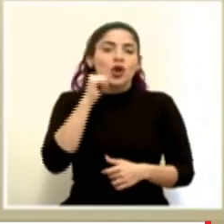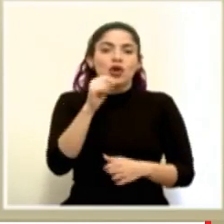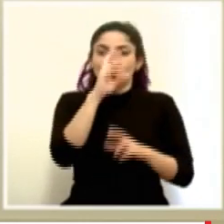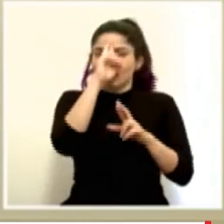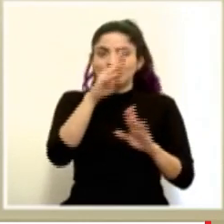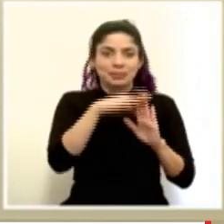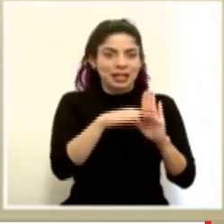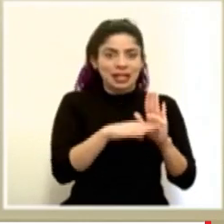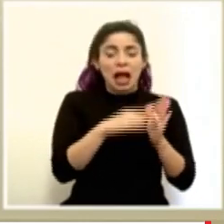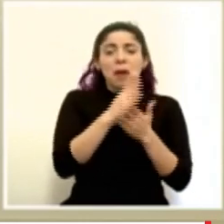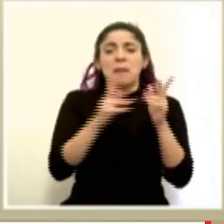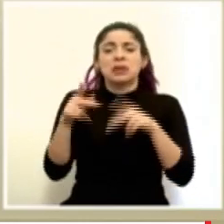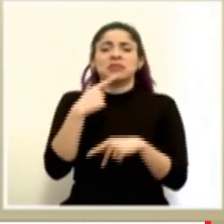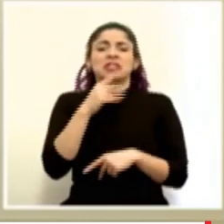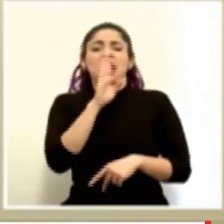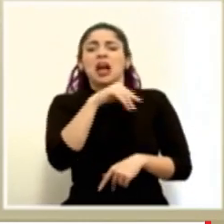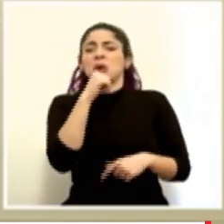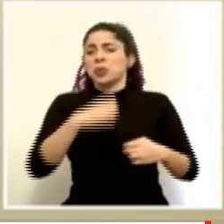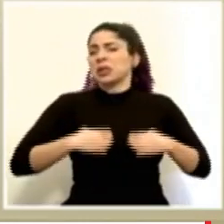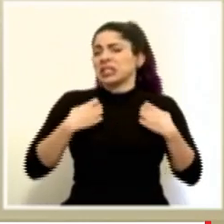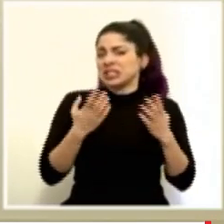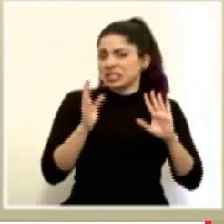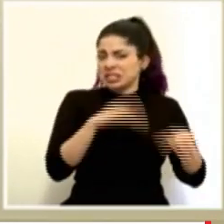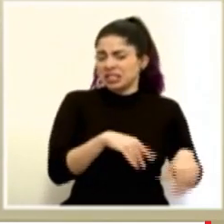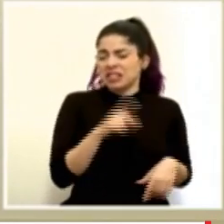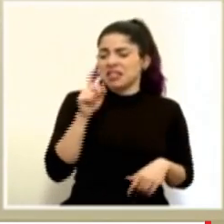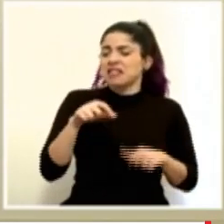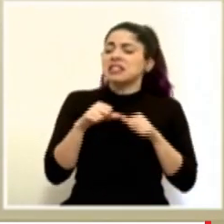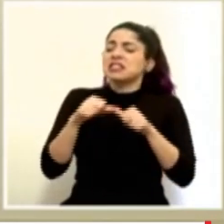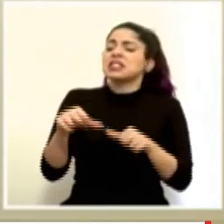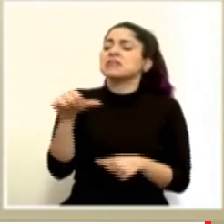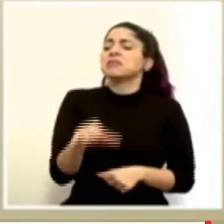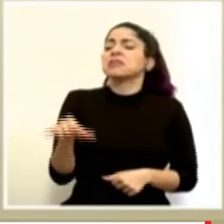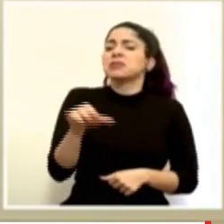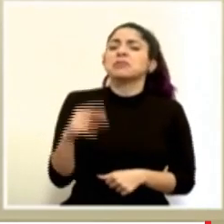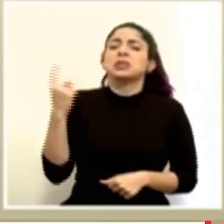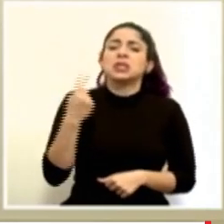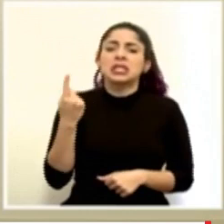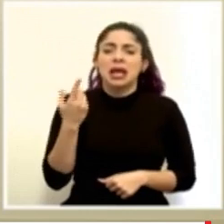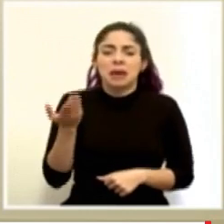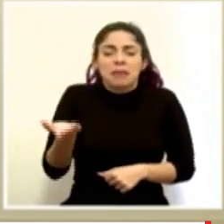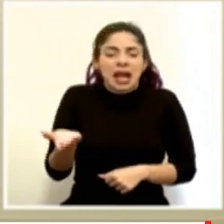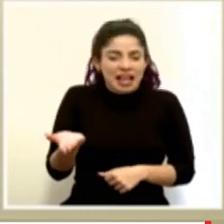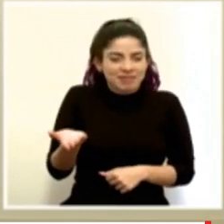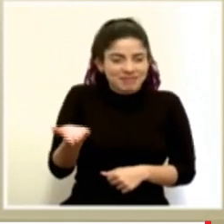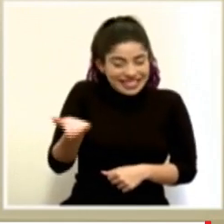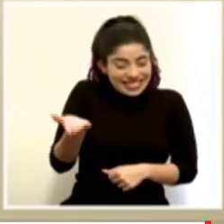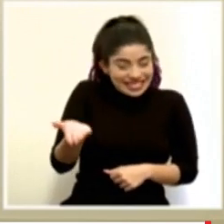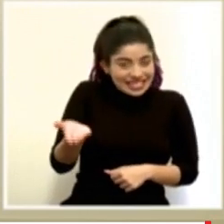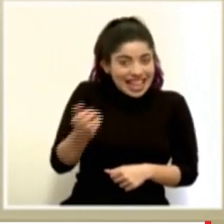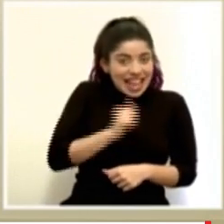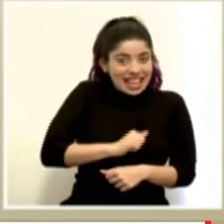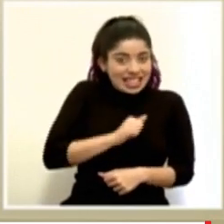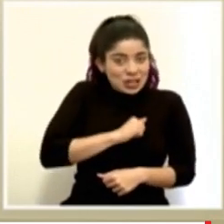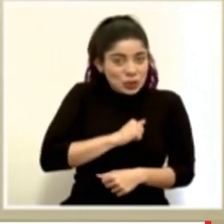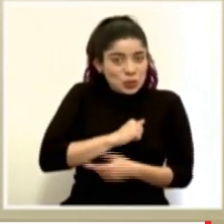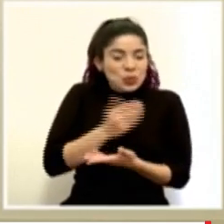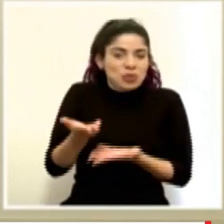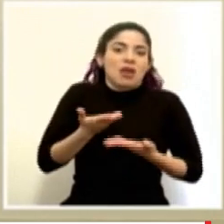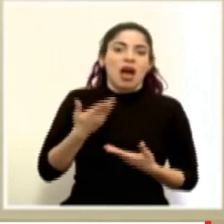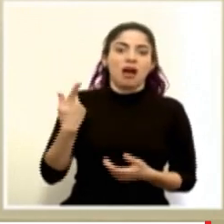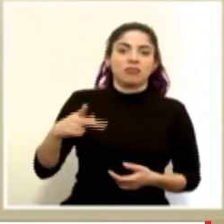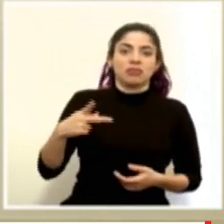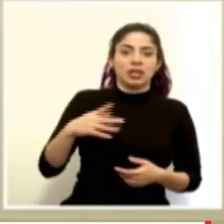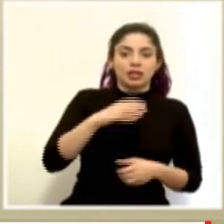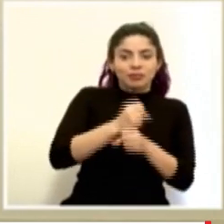protocolos. Porque hay gente que dice que esto no existe y que tienen que seguir aplicando lo mismo de siempre, ¿verdad? Eventualmente, y eso, ese tipo de actitudes justamente ponen en